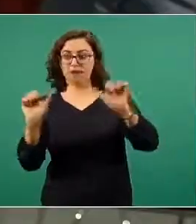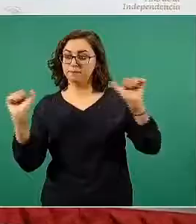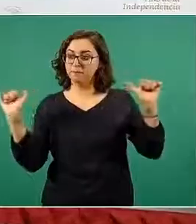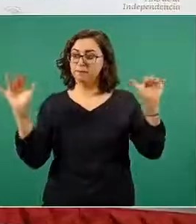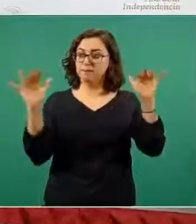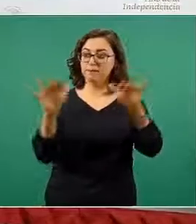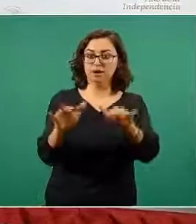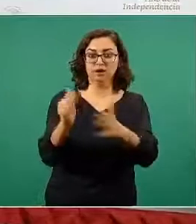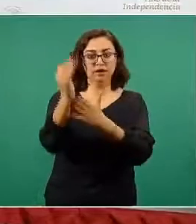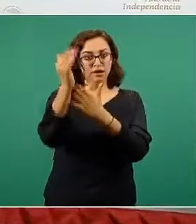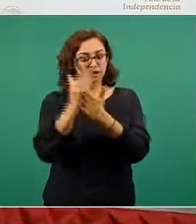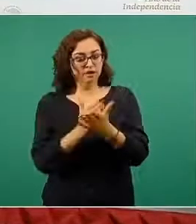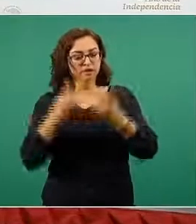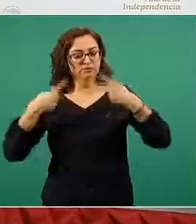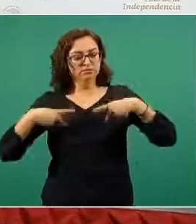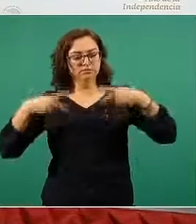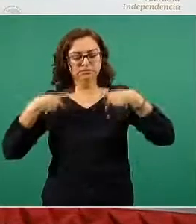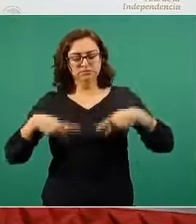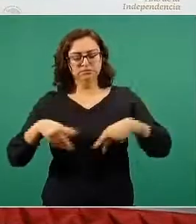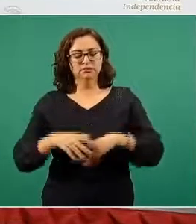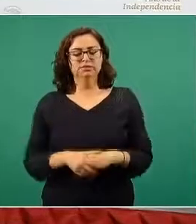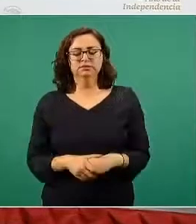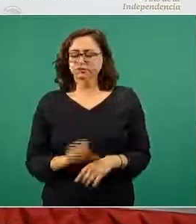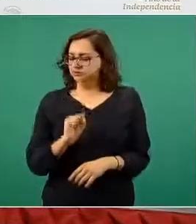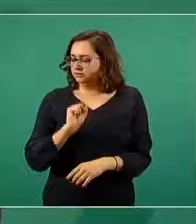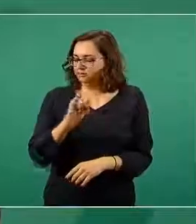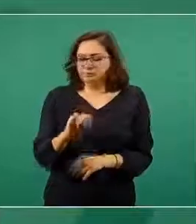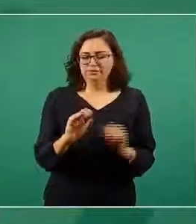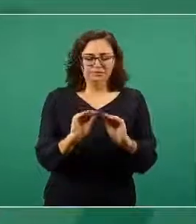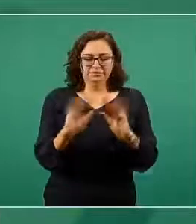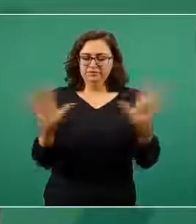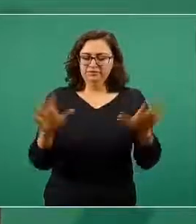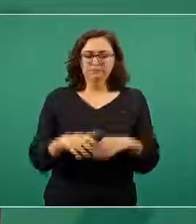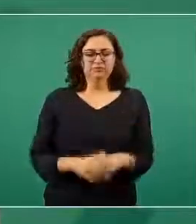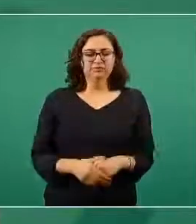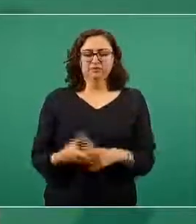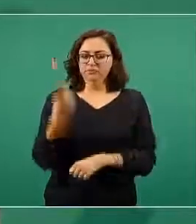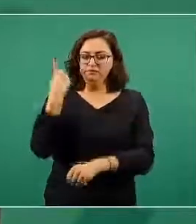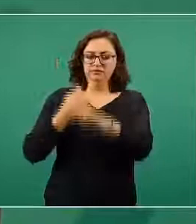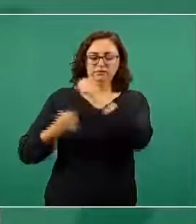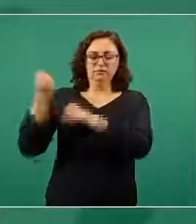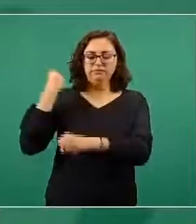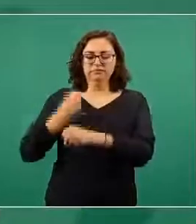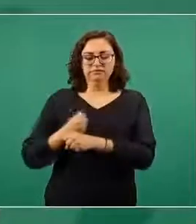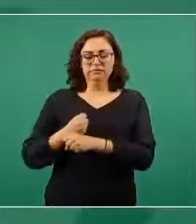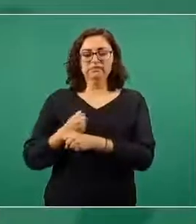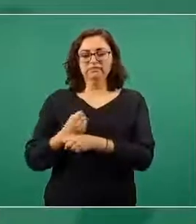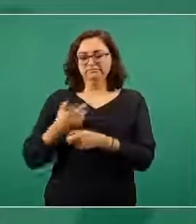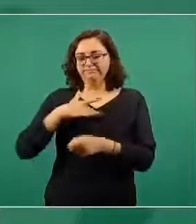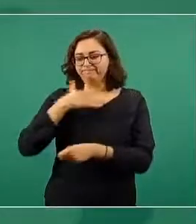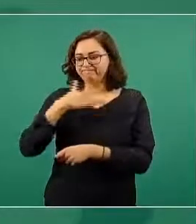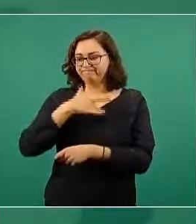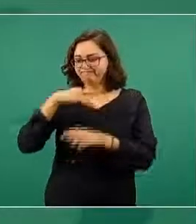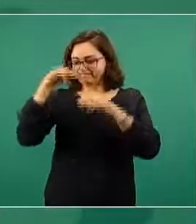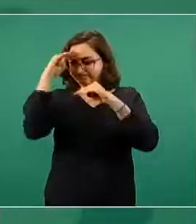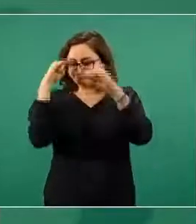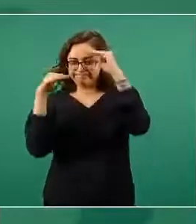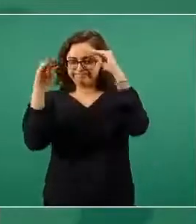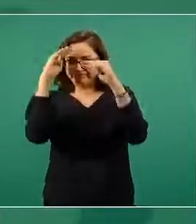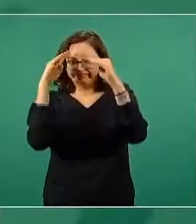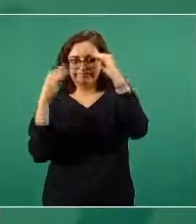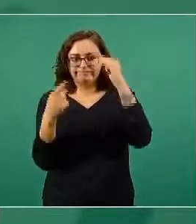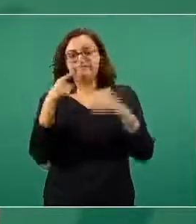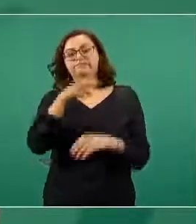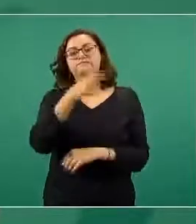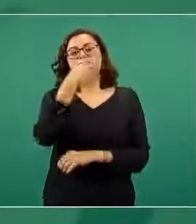número? Claro, Sergio, igual que desde el año pasado que platicamos con